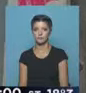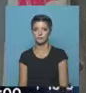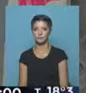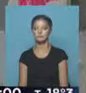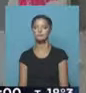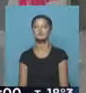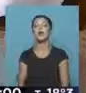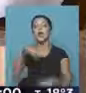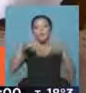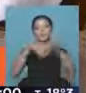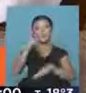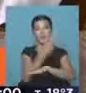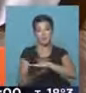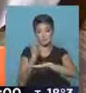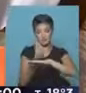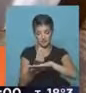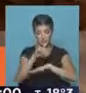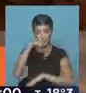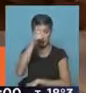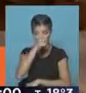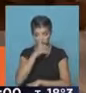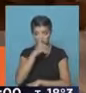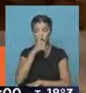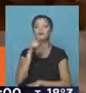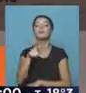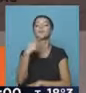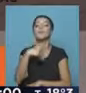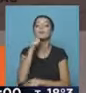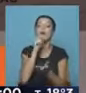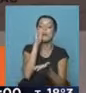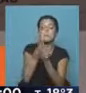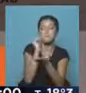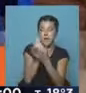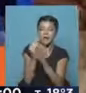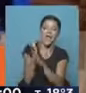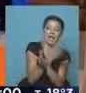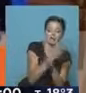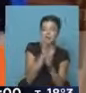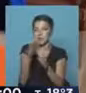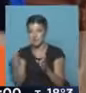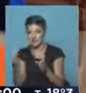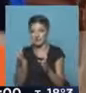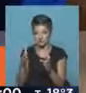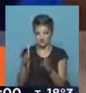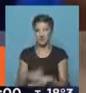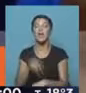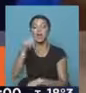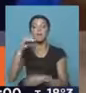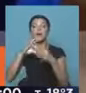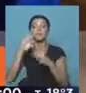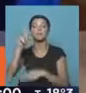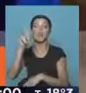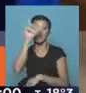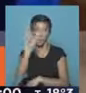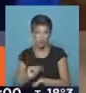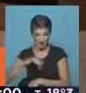Las elecciones presidenciales del próximo domingo en Francia podrían marcar un antes y un después en la historia de la Quinta República, dominada desde mediados